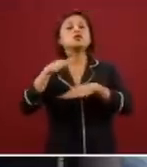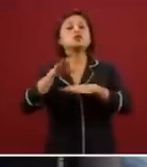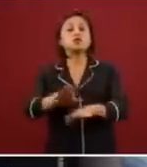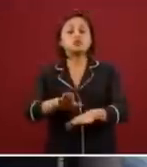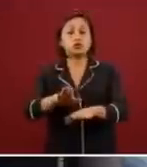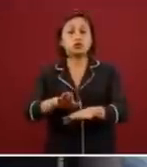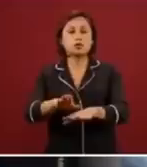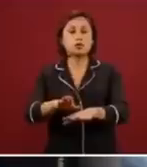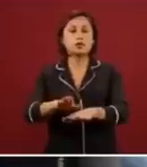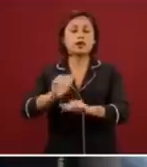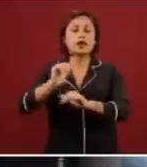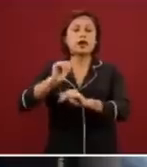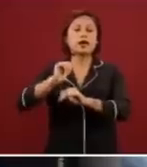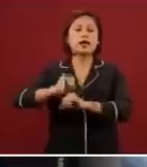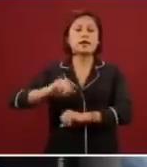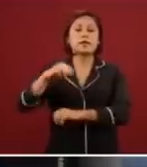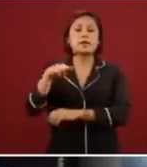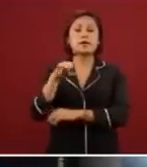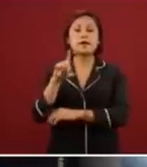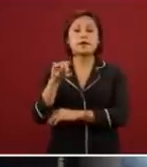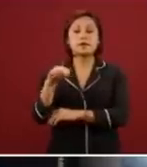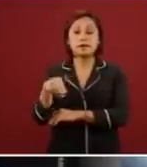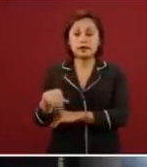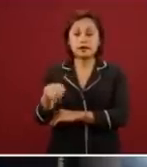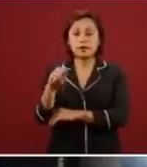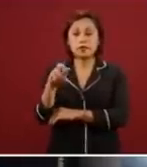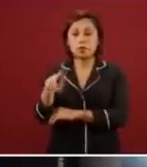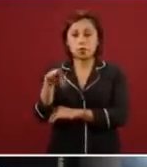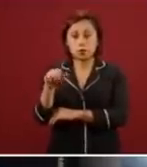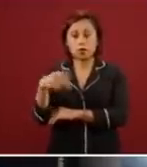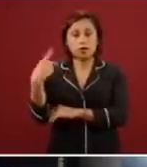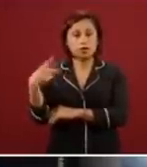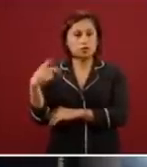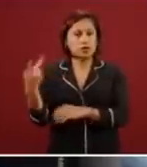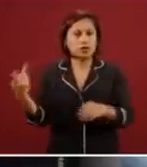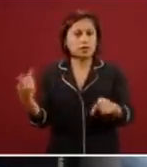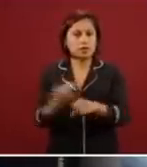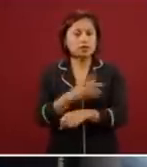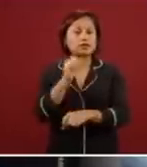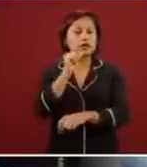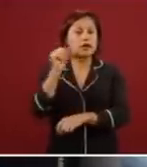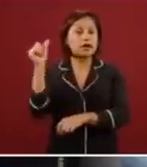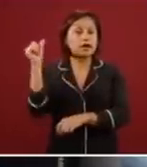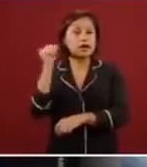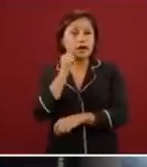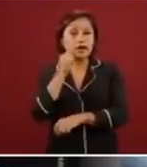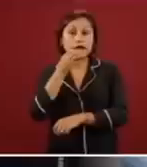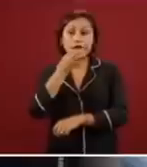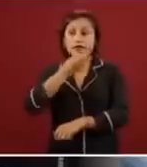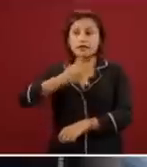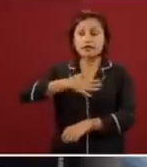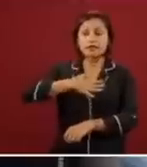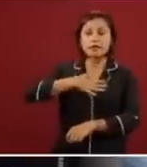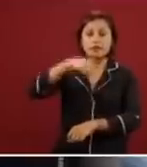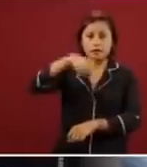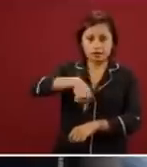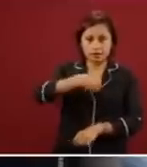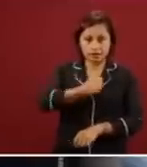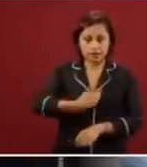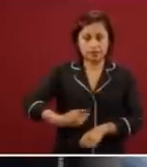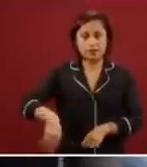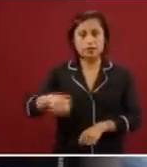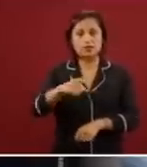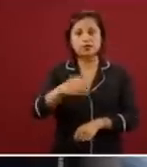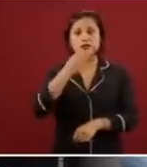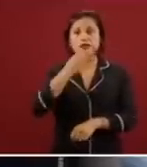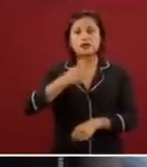Medina Mora. Ayer, evidentemente, Comunicación Social de Presidencia nos dio la carta que ya conocíamos, que se le hizo llegar